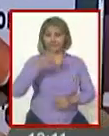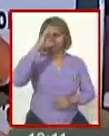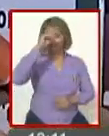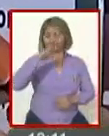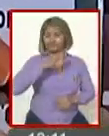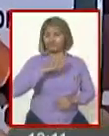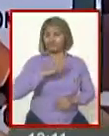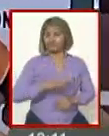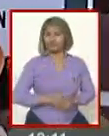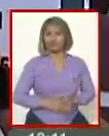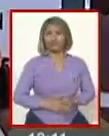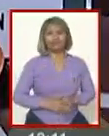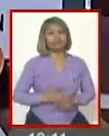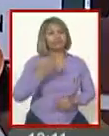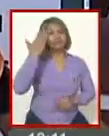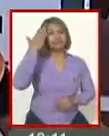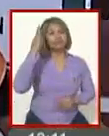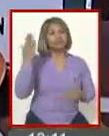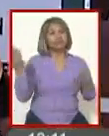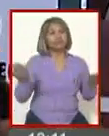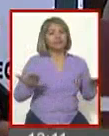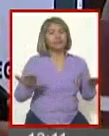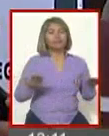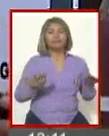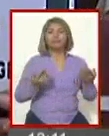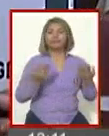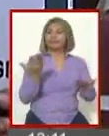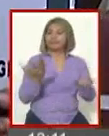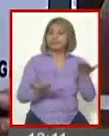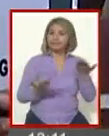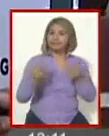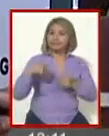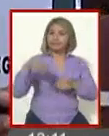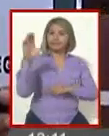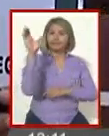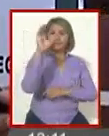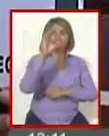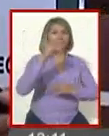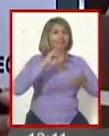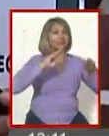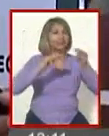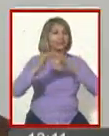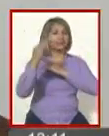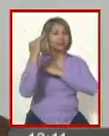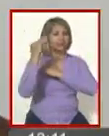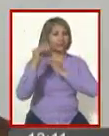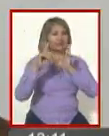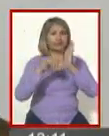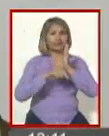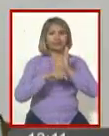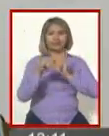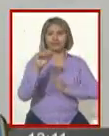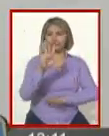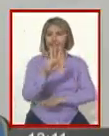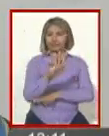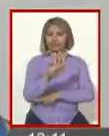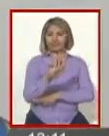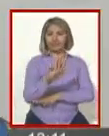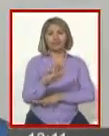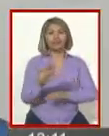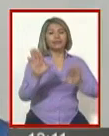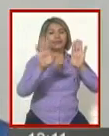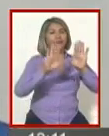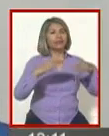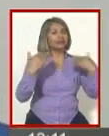individuo no se sabía su paradero. Se hacen diferentes operativos tanto en Montero como en esta ciudad, y a las 5 de la tarde del